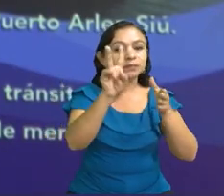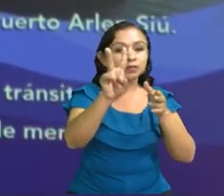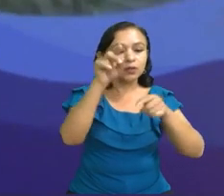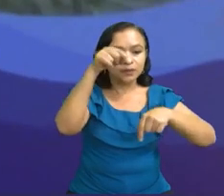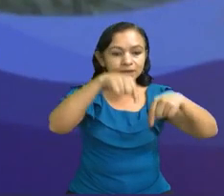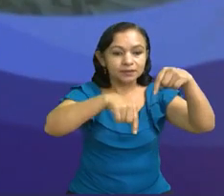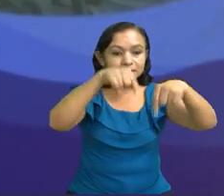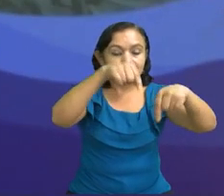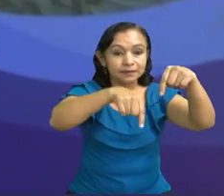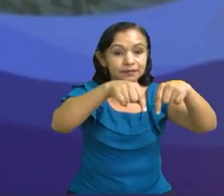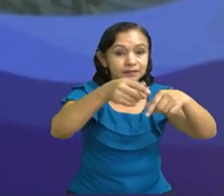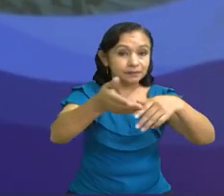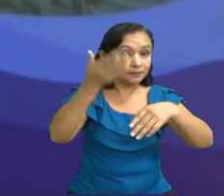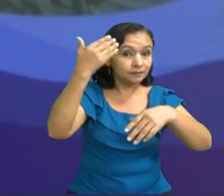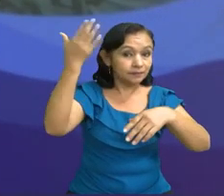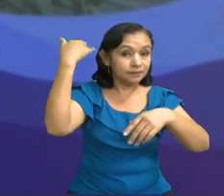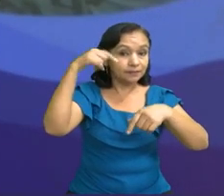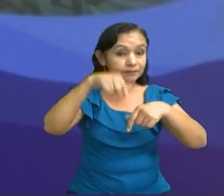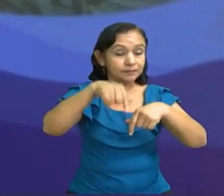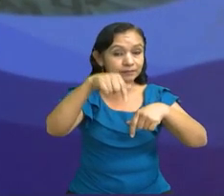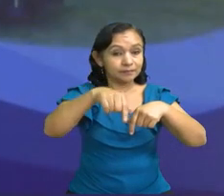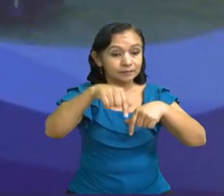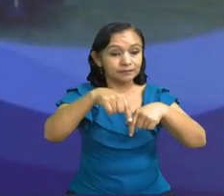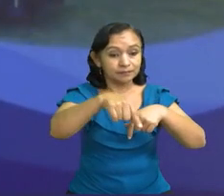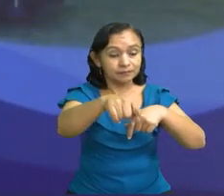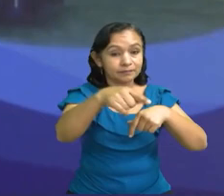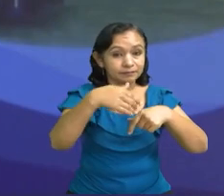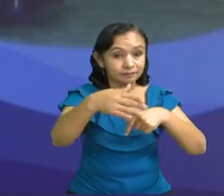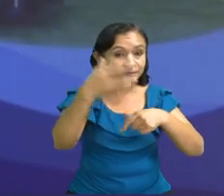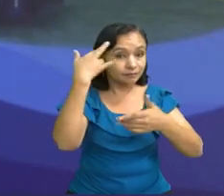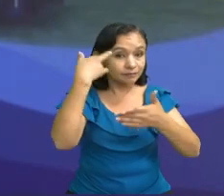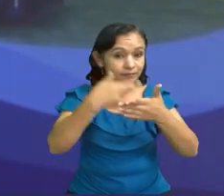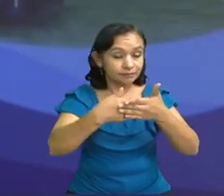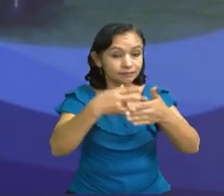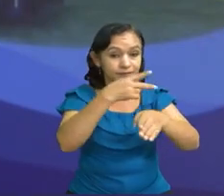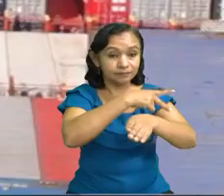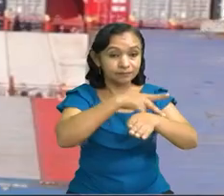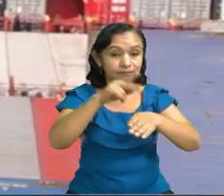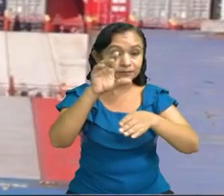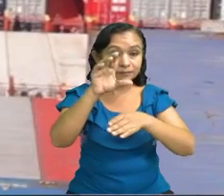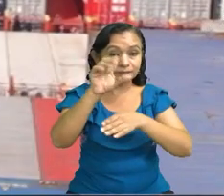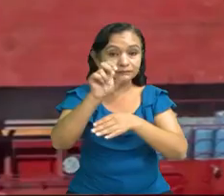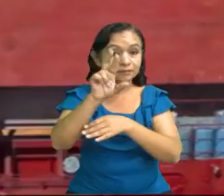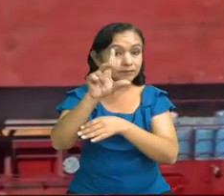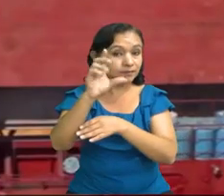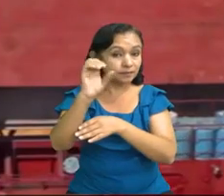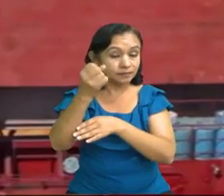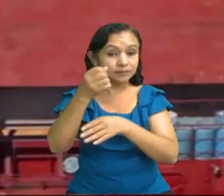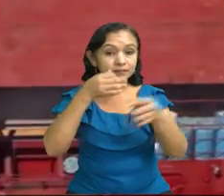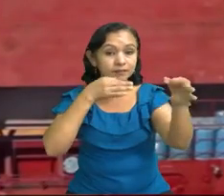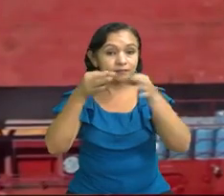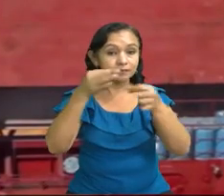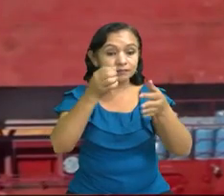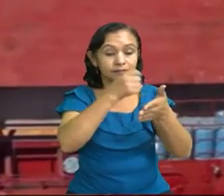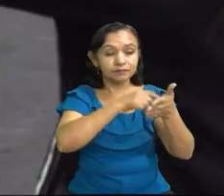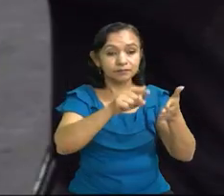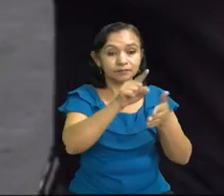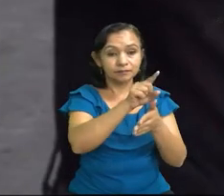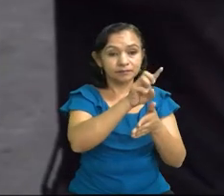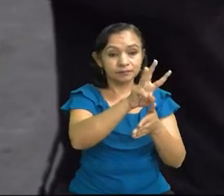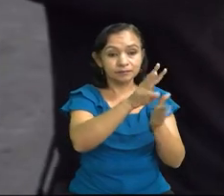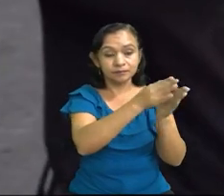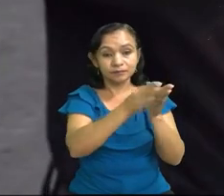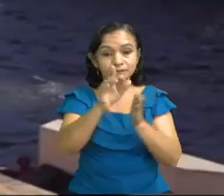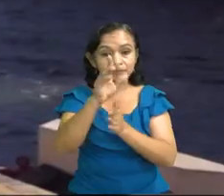2 kilómetros que dragamos la vez pasada aquí en el puerto Carlos Fonseca. Refirió que en la semana del 13 al 19 de